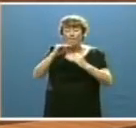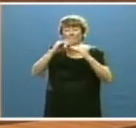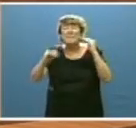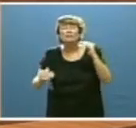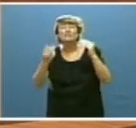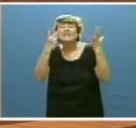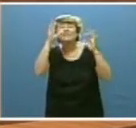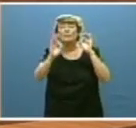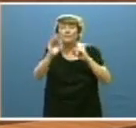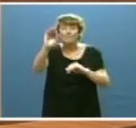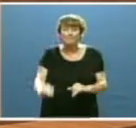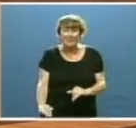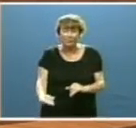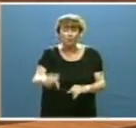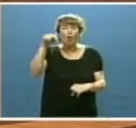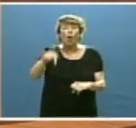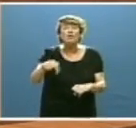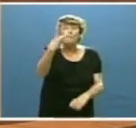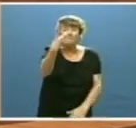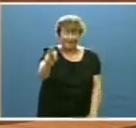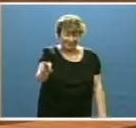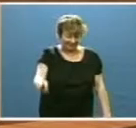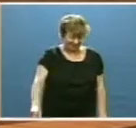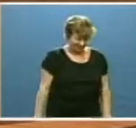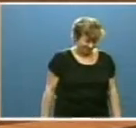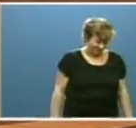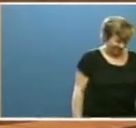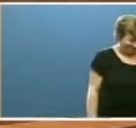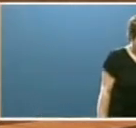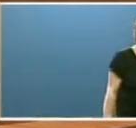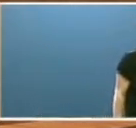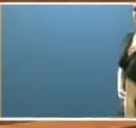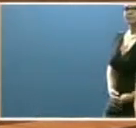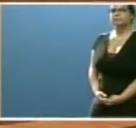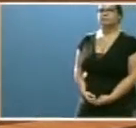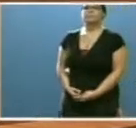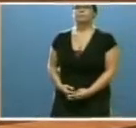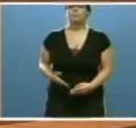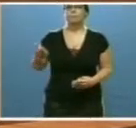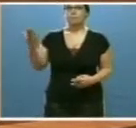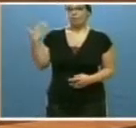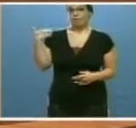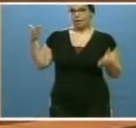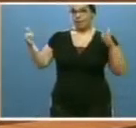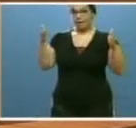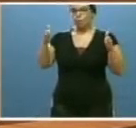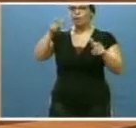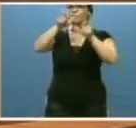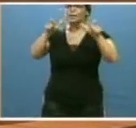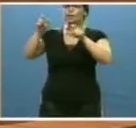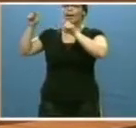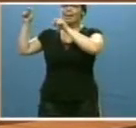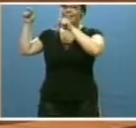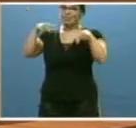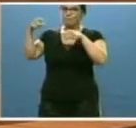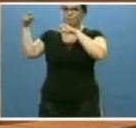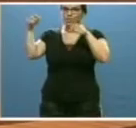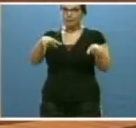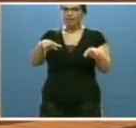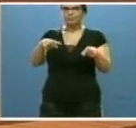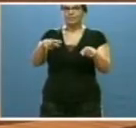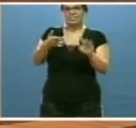por ciento hoy es del 20 en aquel periodo la llegada de inmigrantes provocó saldos migratorios